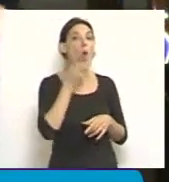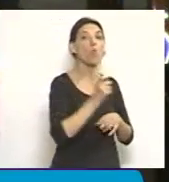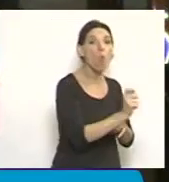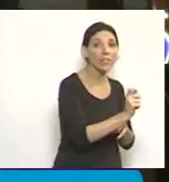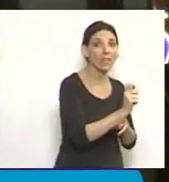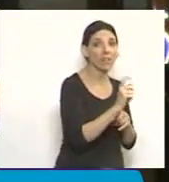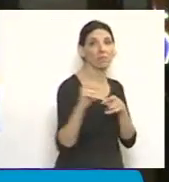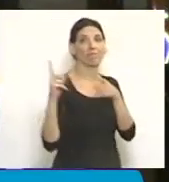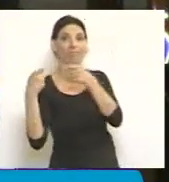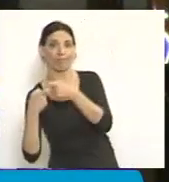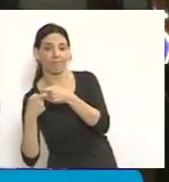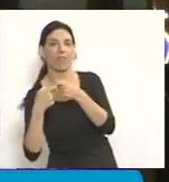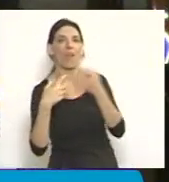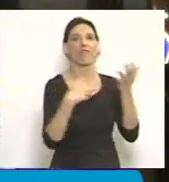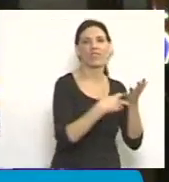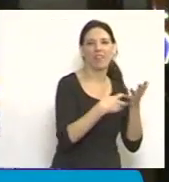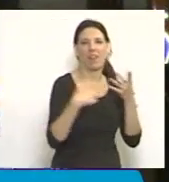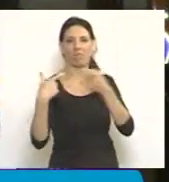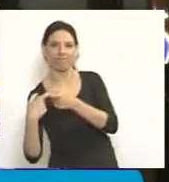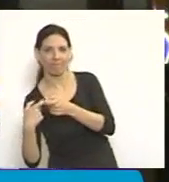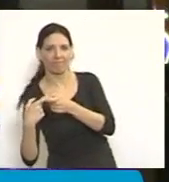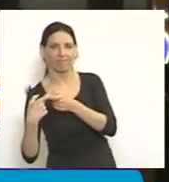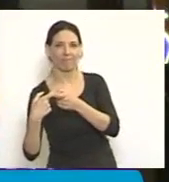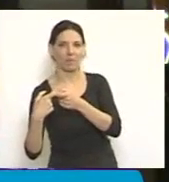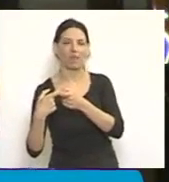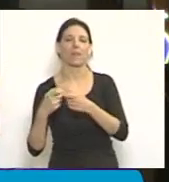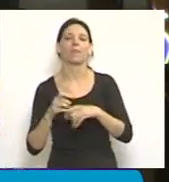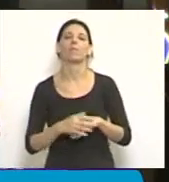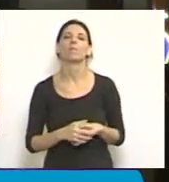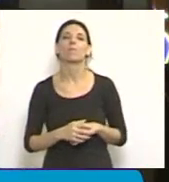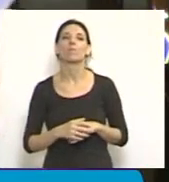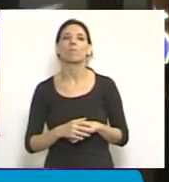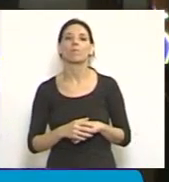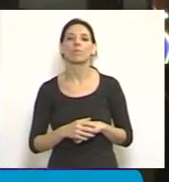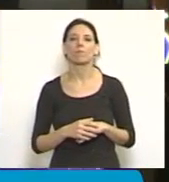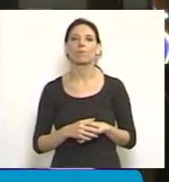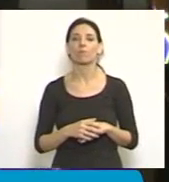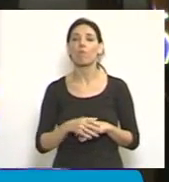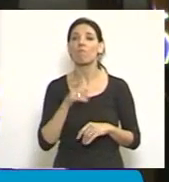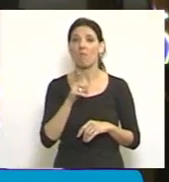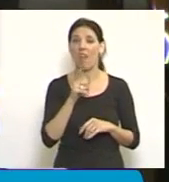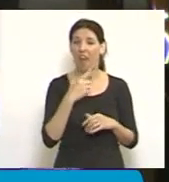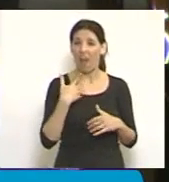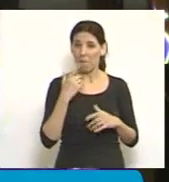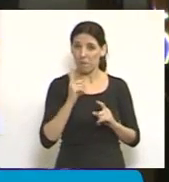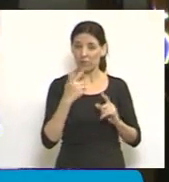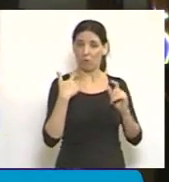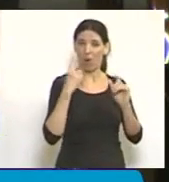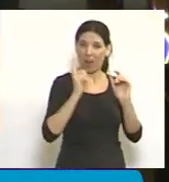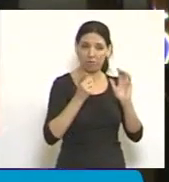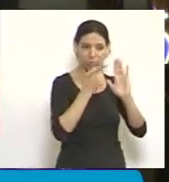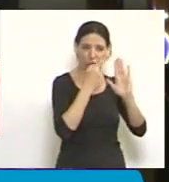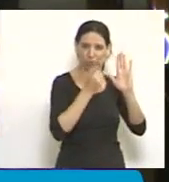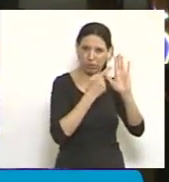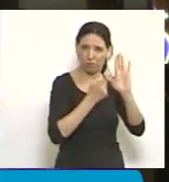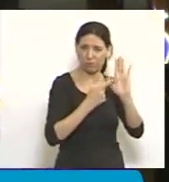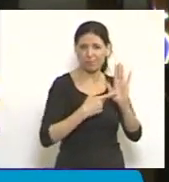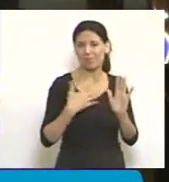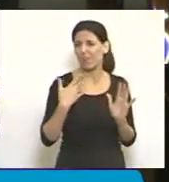penal o por causas que pueden llegar a tramitar en la justicia penal, y entonces está organizando el modo